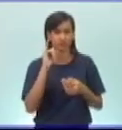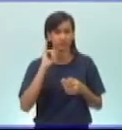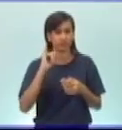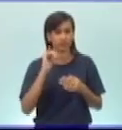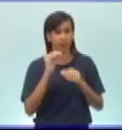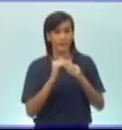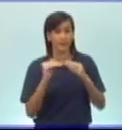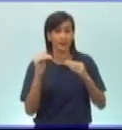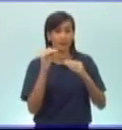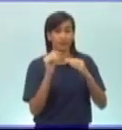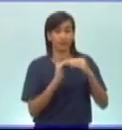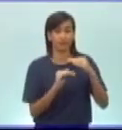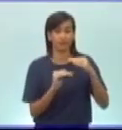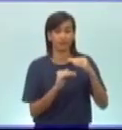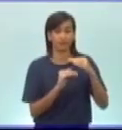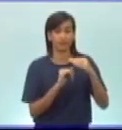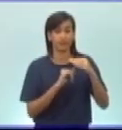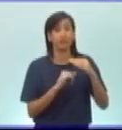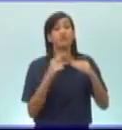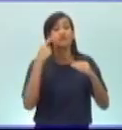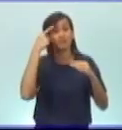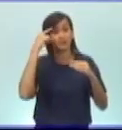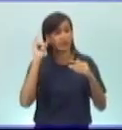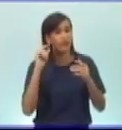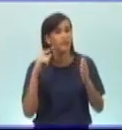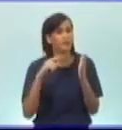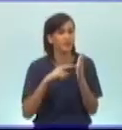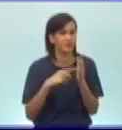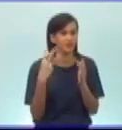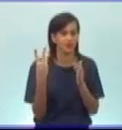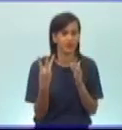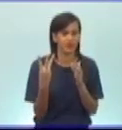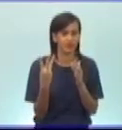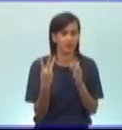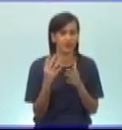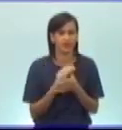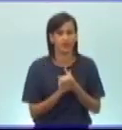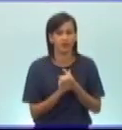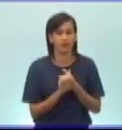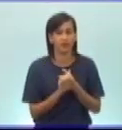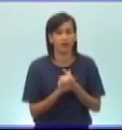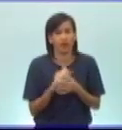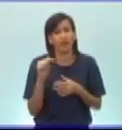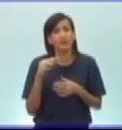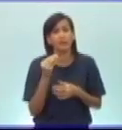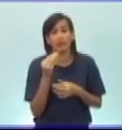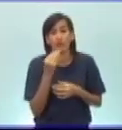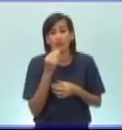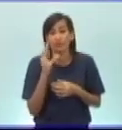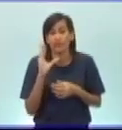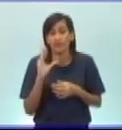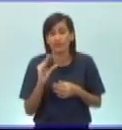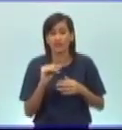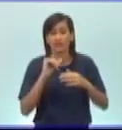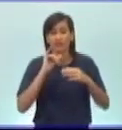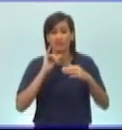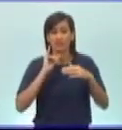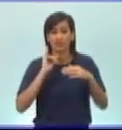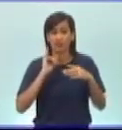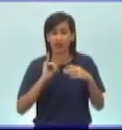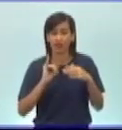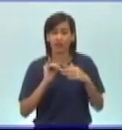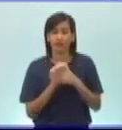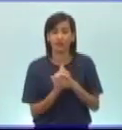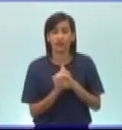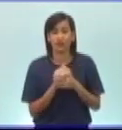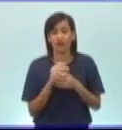denominador, sí es múltiplo de 3. Por lo tanto, podemos decir que 6 es